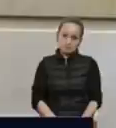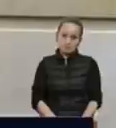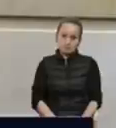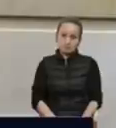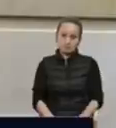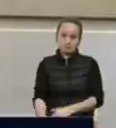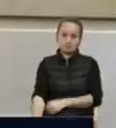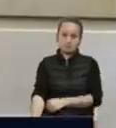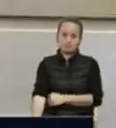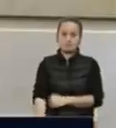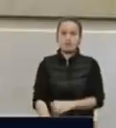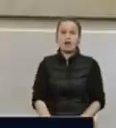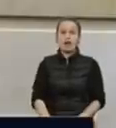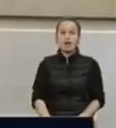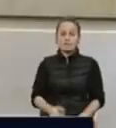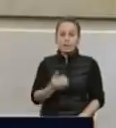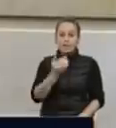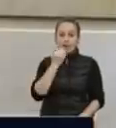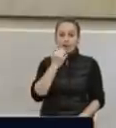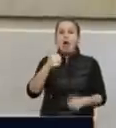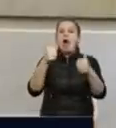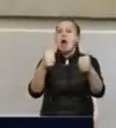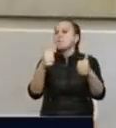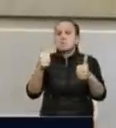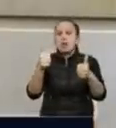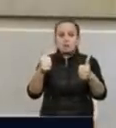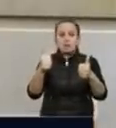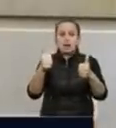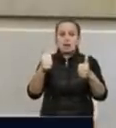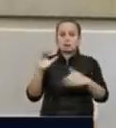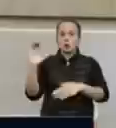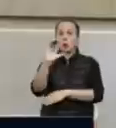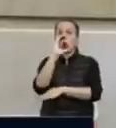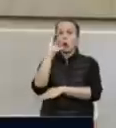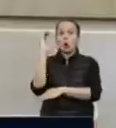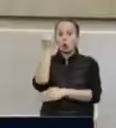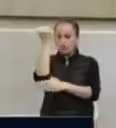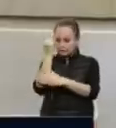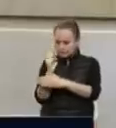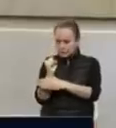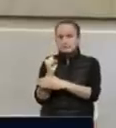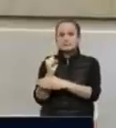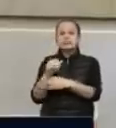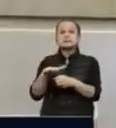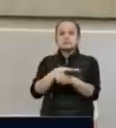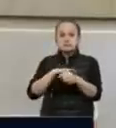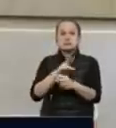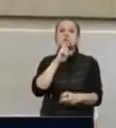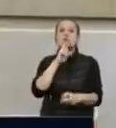Nadie podría decir lo contrario. Hay una situación complicada en el país.